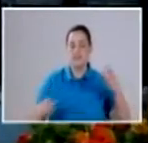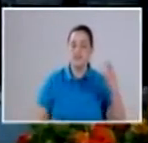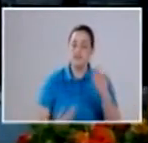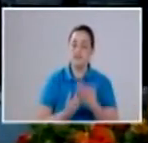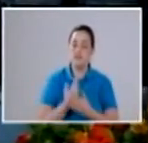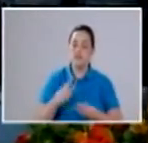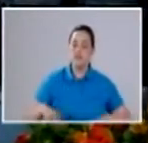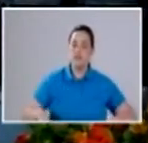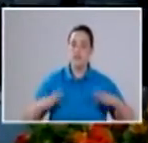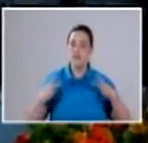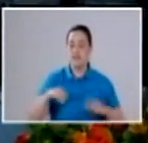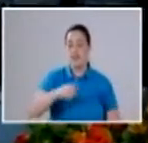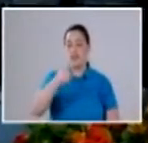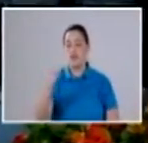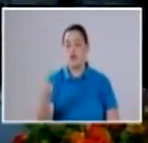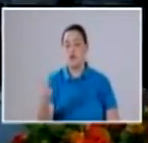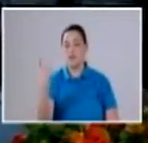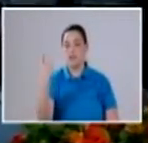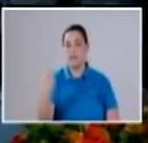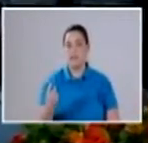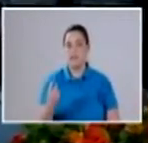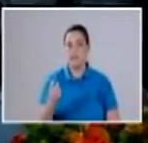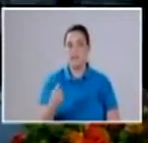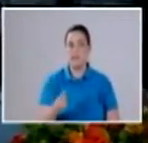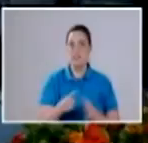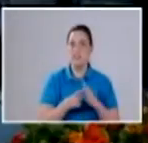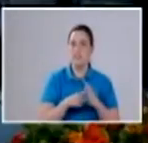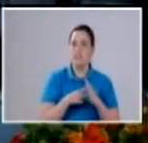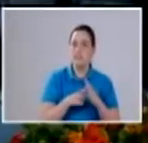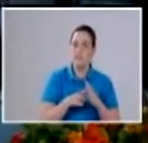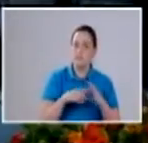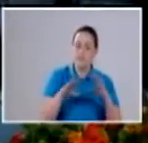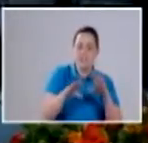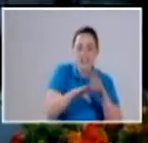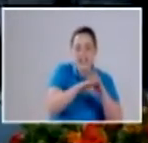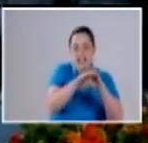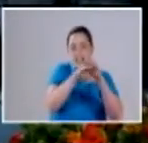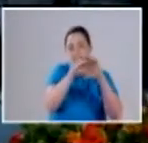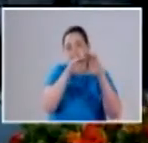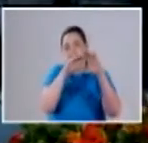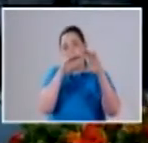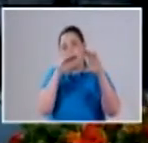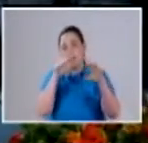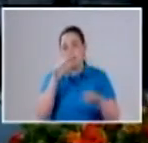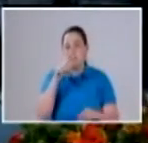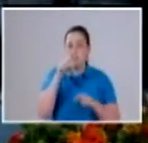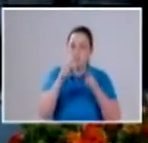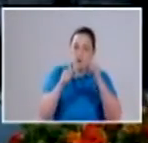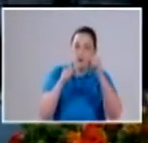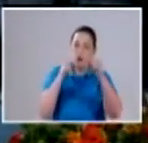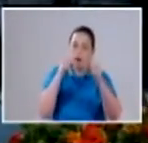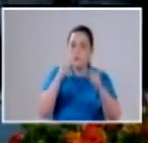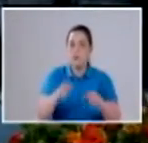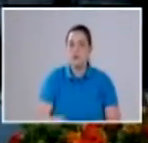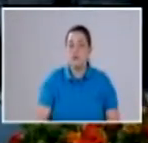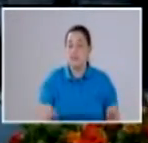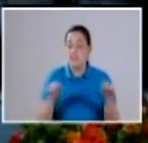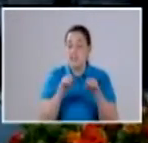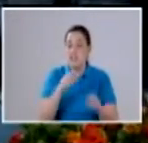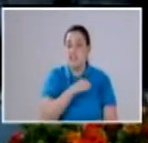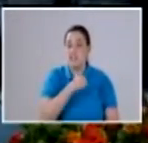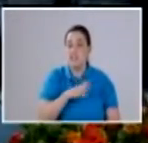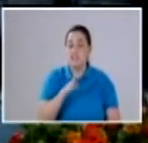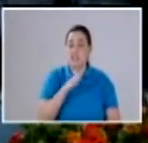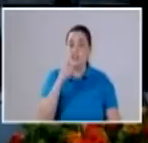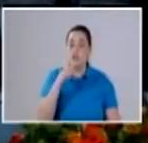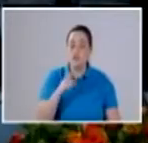vez. Es como que empieza a salir del capullo, es como que es impresionante. Y nadie que quiera tener una vida en